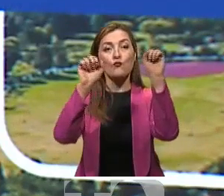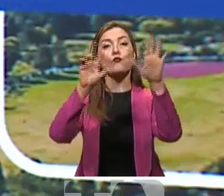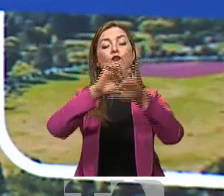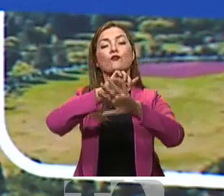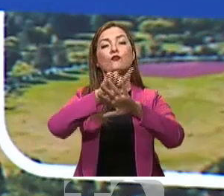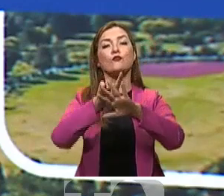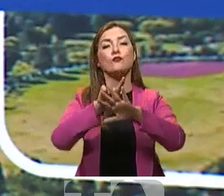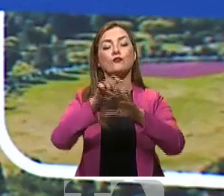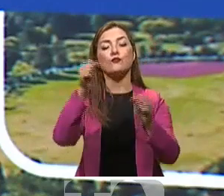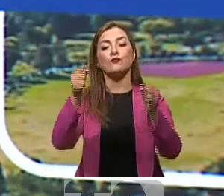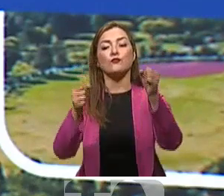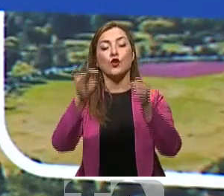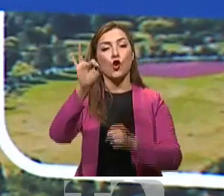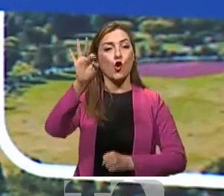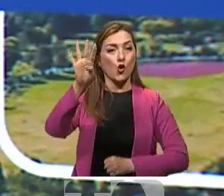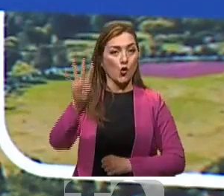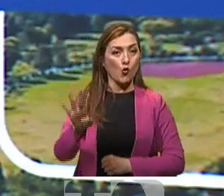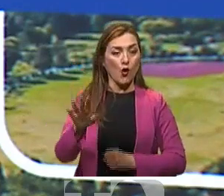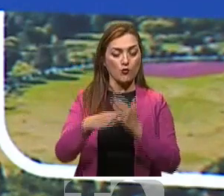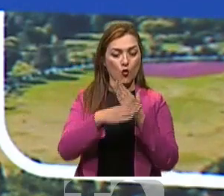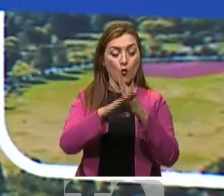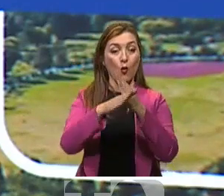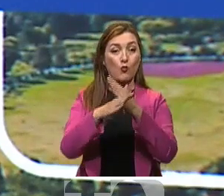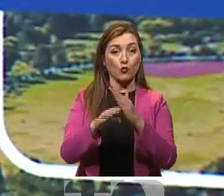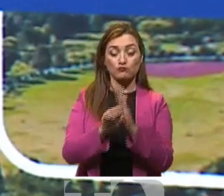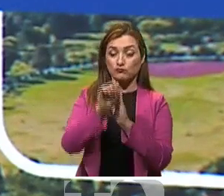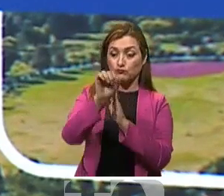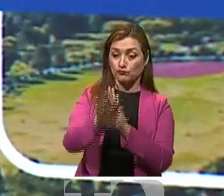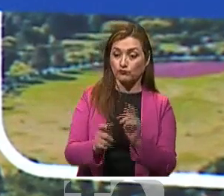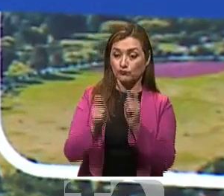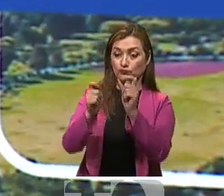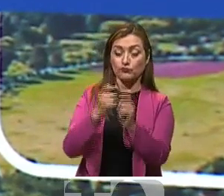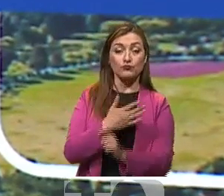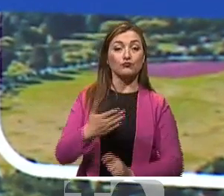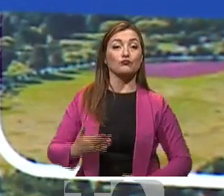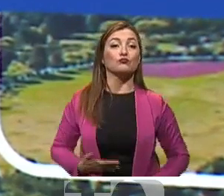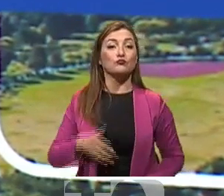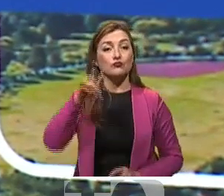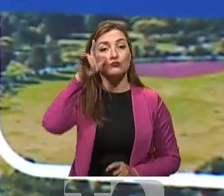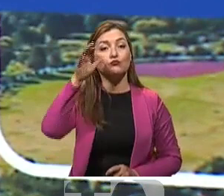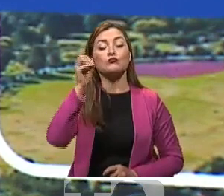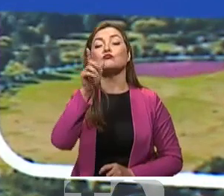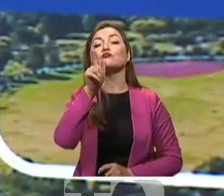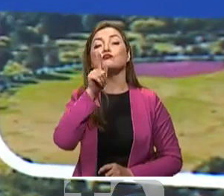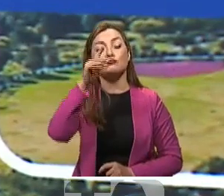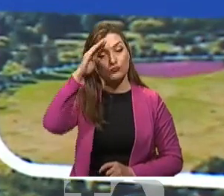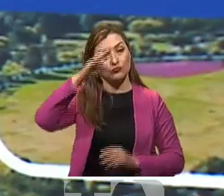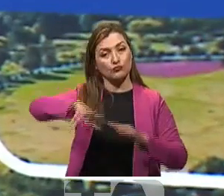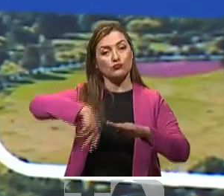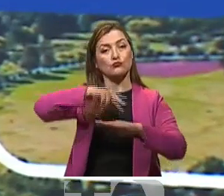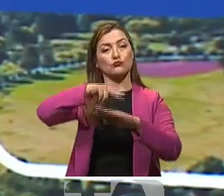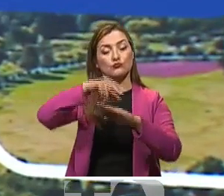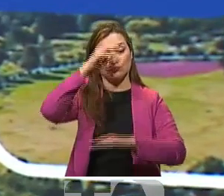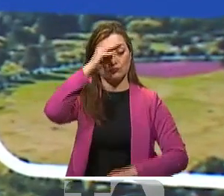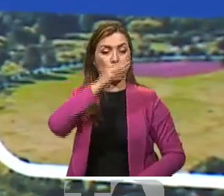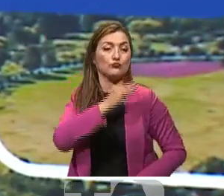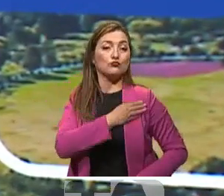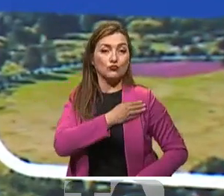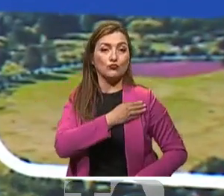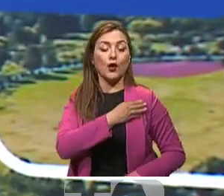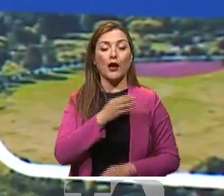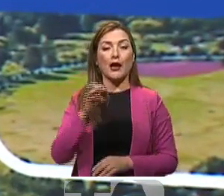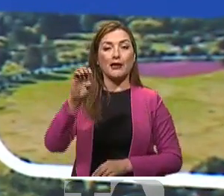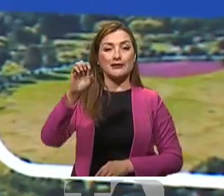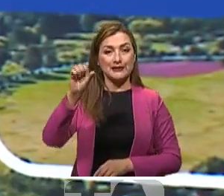8:08, 94 vehículos blindados fueron entregados por el presidente Guillermo Lasso a la policía, a las Fuerzas Armadas y también a la